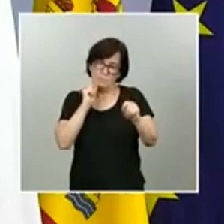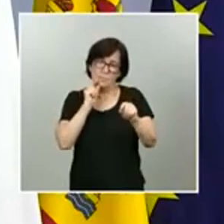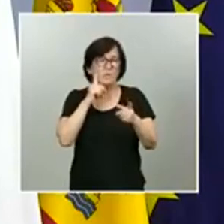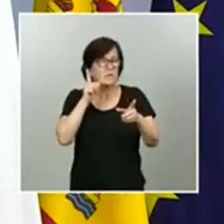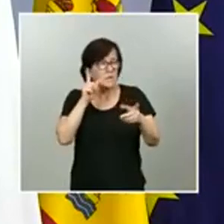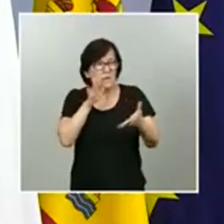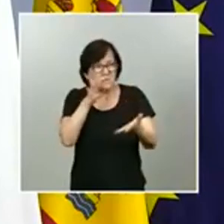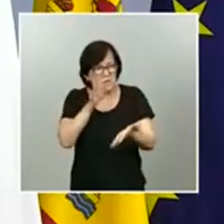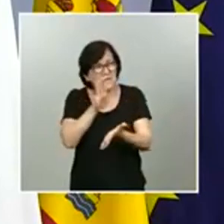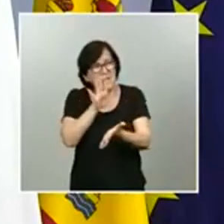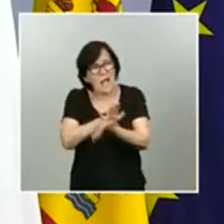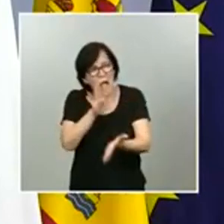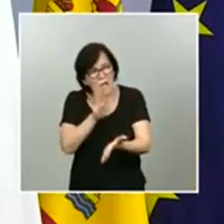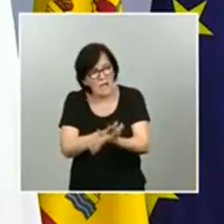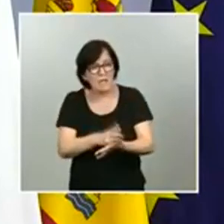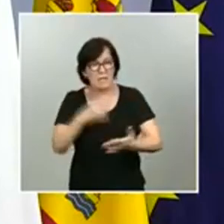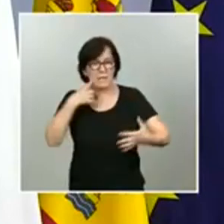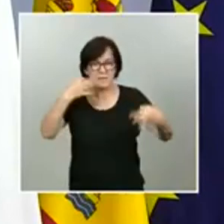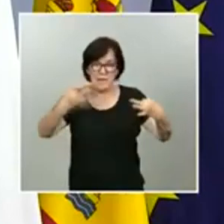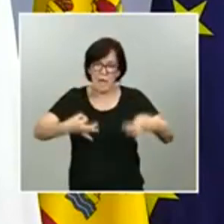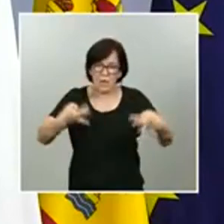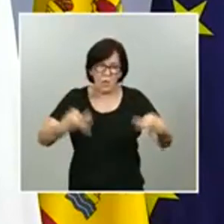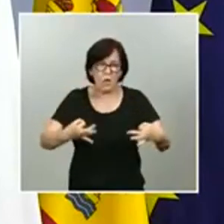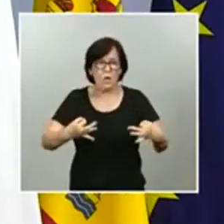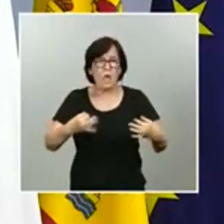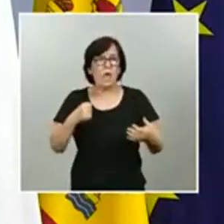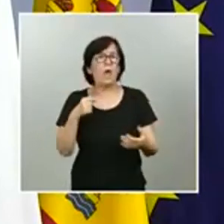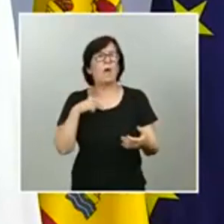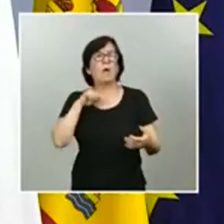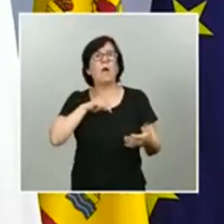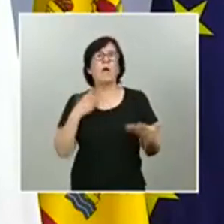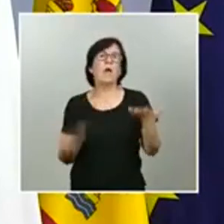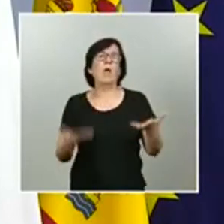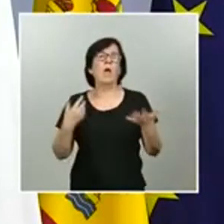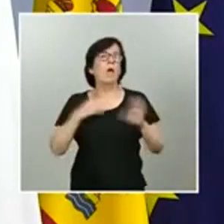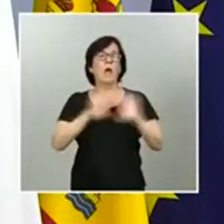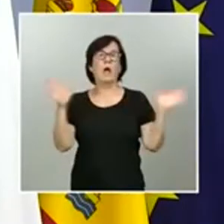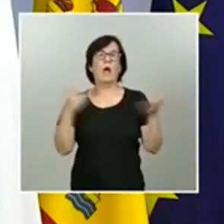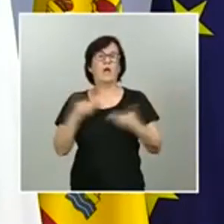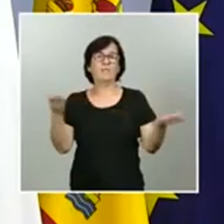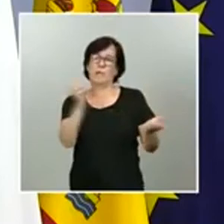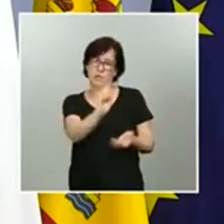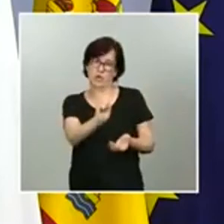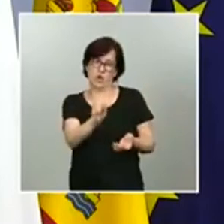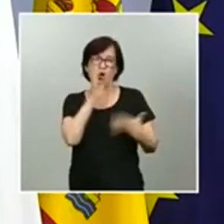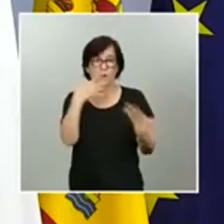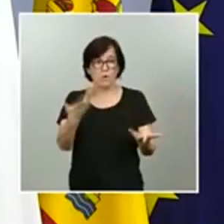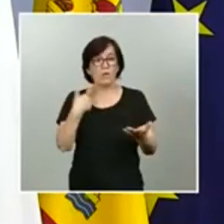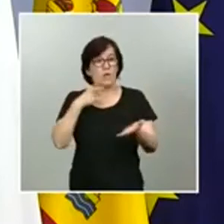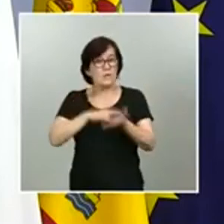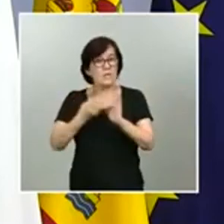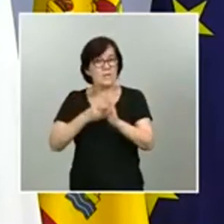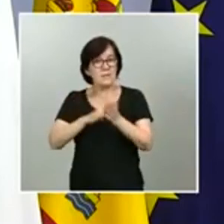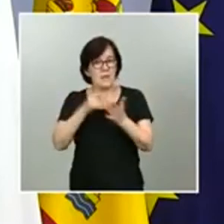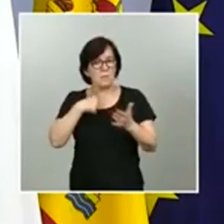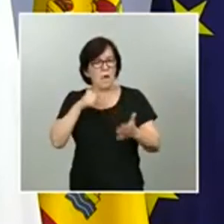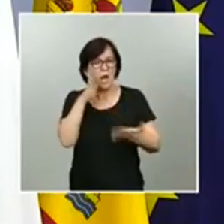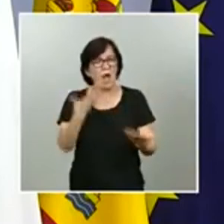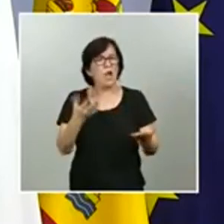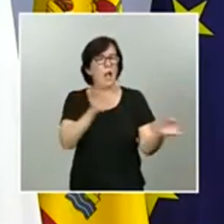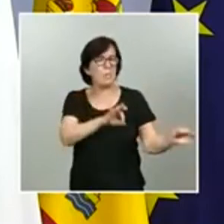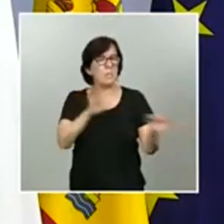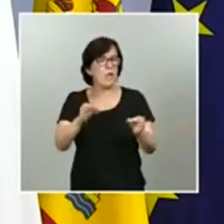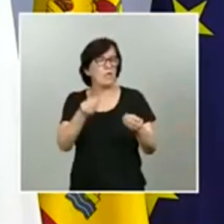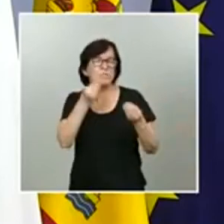calma, seguridad, no bajemos la guardia, pero estemos confiados también en un sistema que hoy está mucho más preparado de lo que estábamos en el mes de